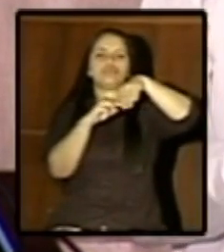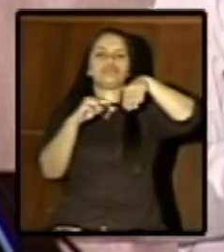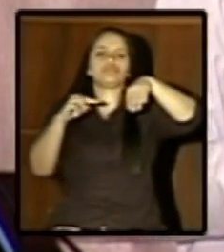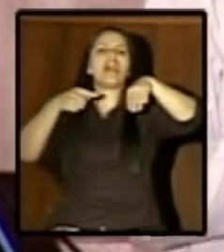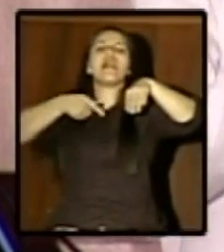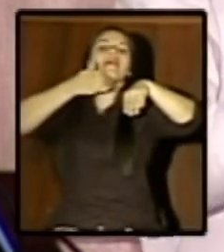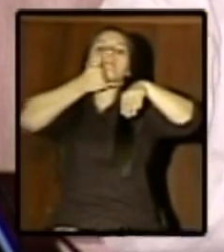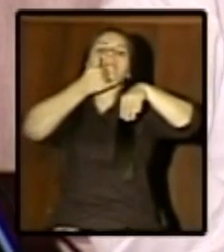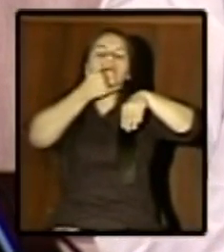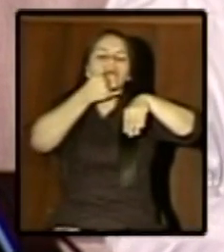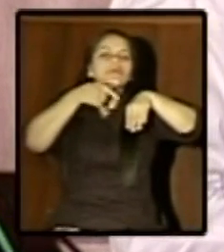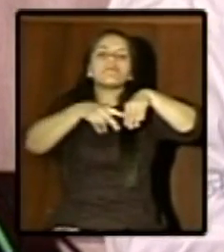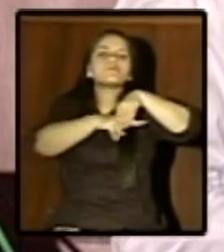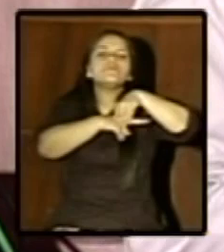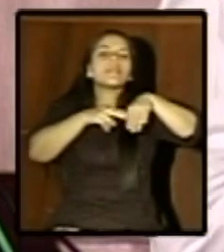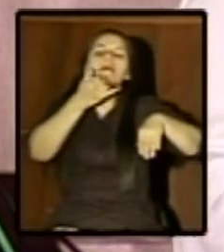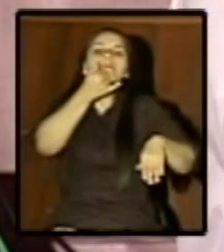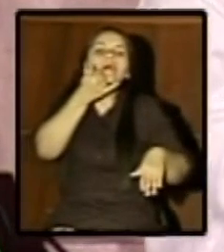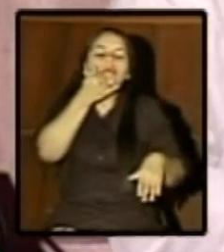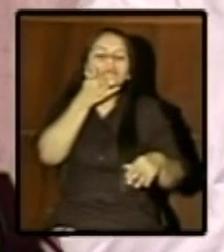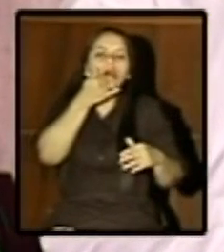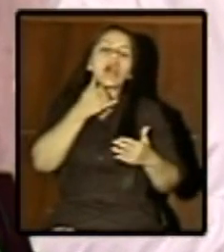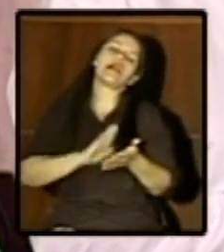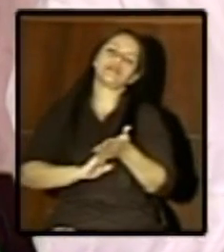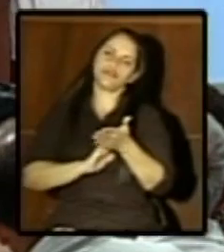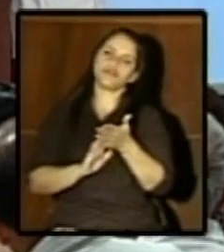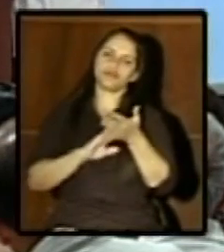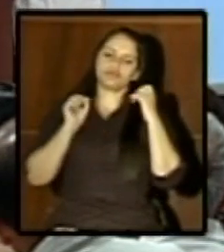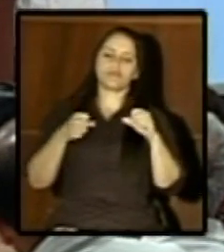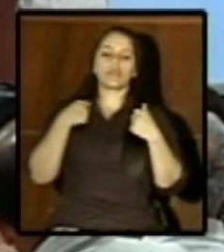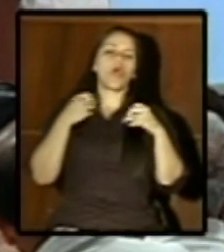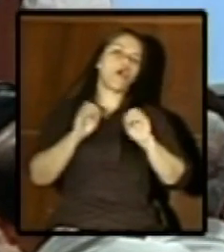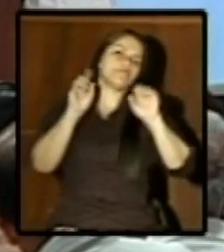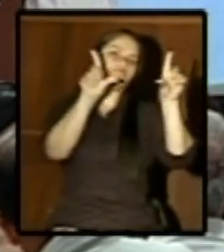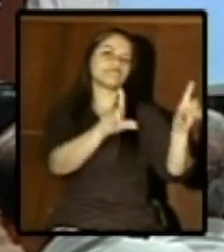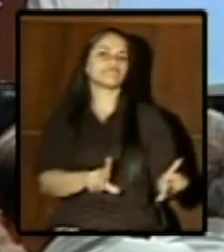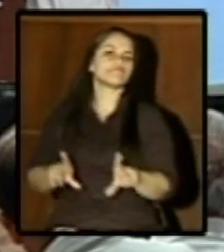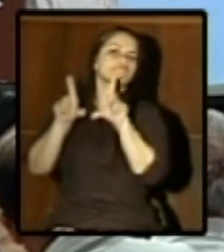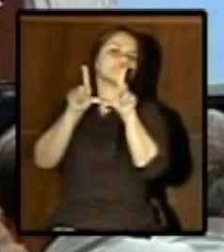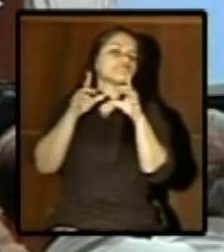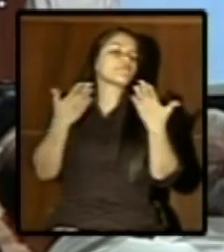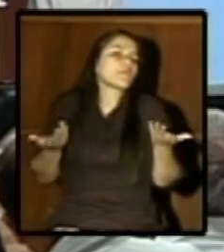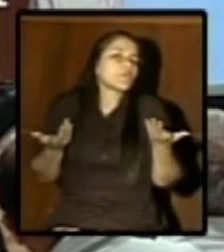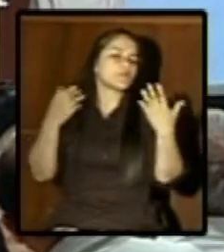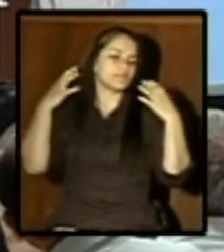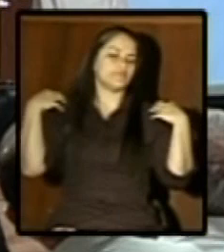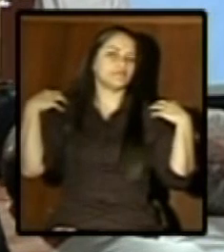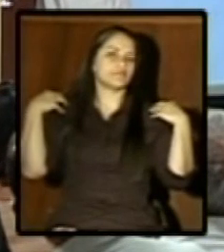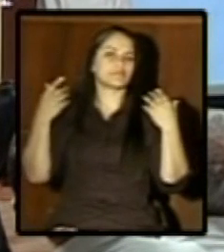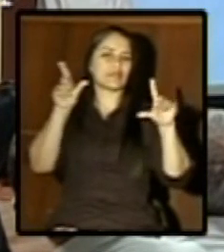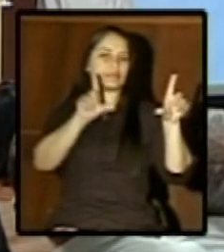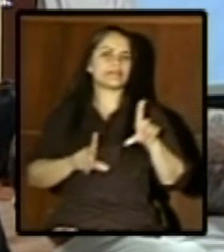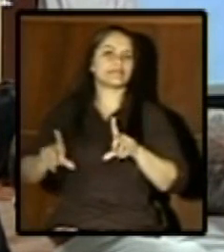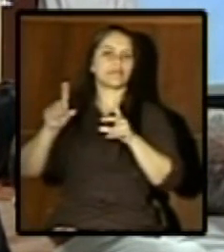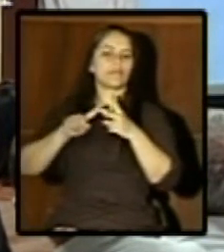parcial, y no mejora, yo le digo, hombre, a este paciente hay que estudiarlo con una resonancia para saber si es que tiene una ruptura oculta, alguna cosa que no me